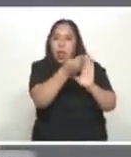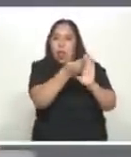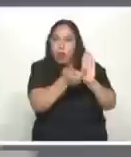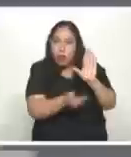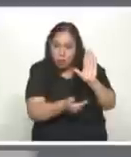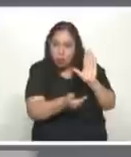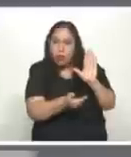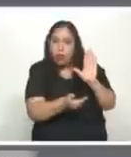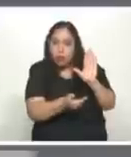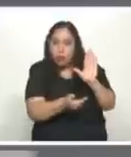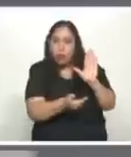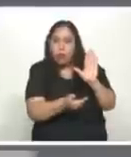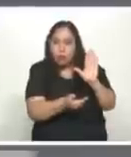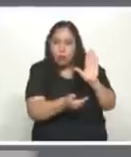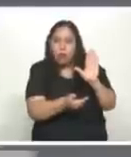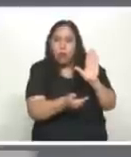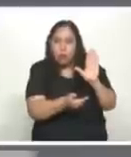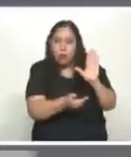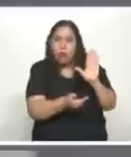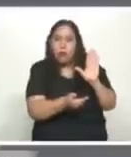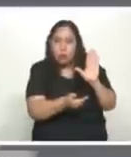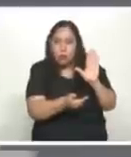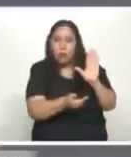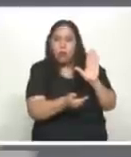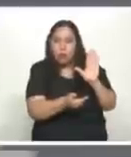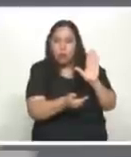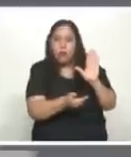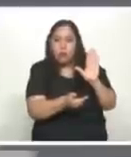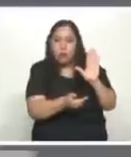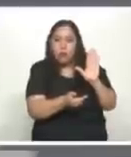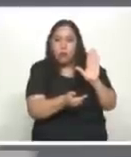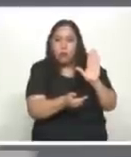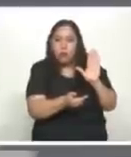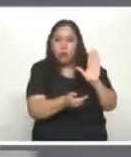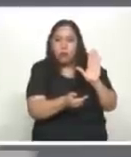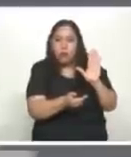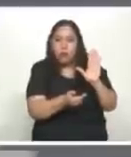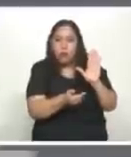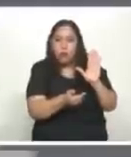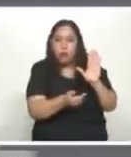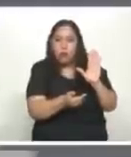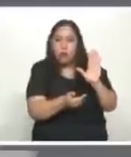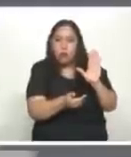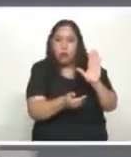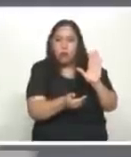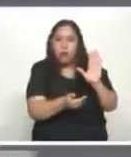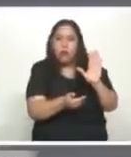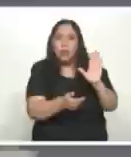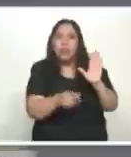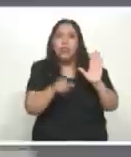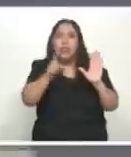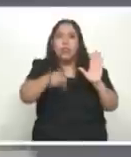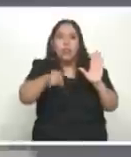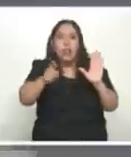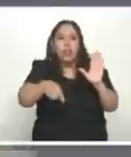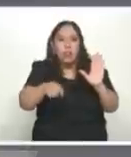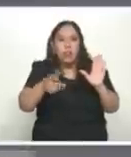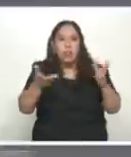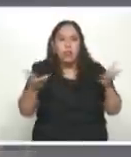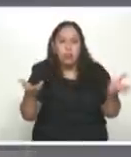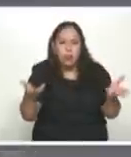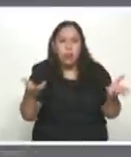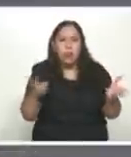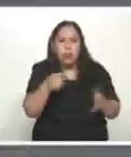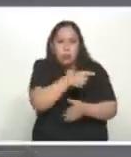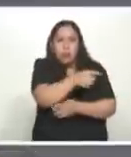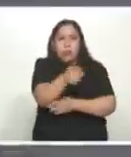le temen a una investigación de sus actos, que le temen a que se combata realmente